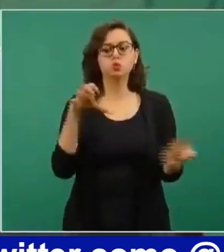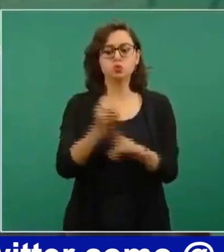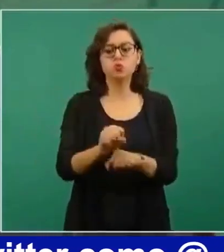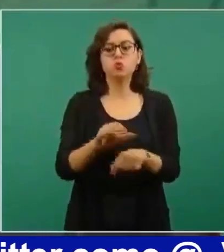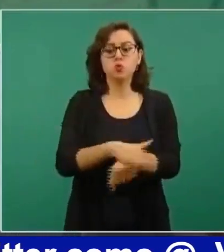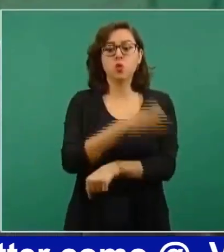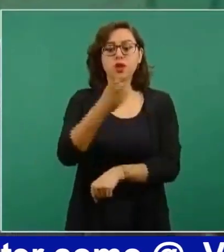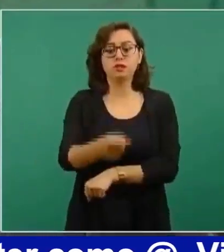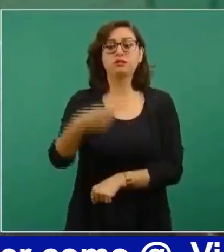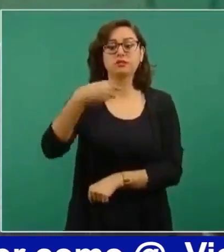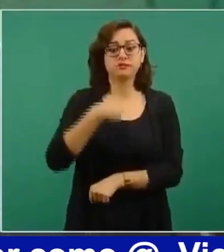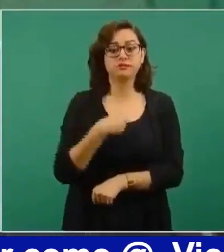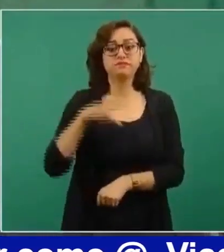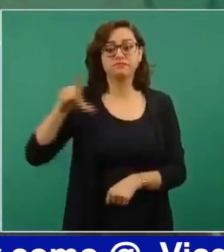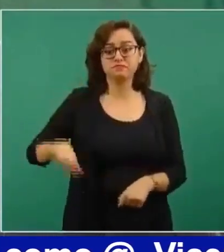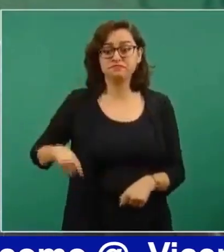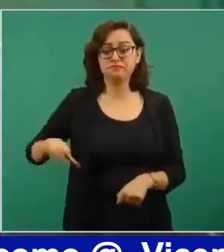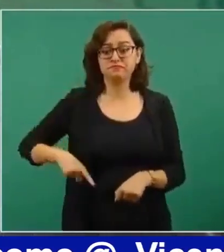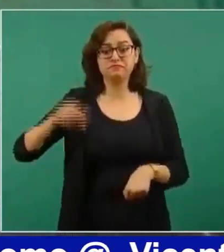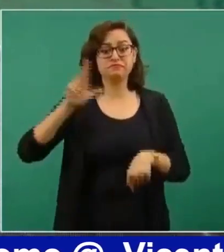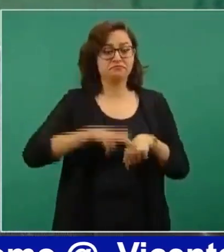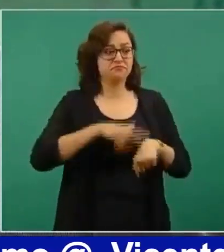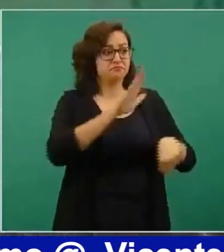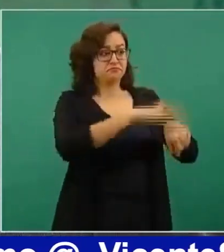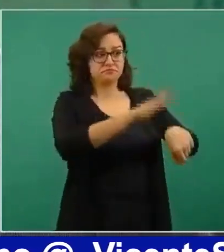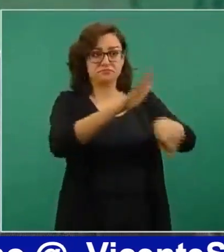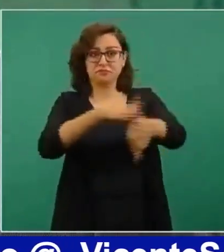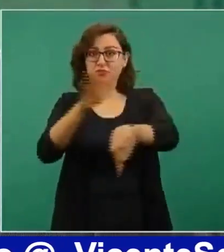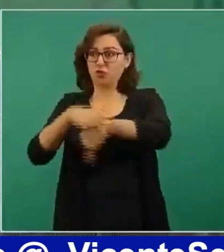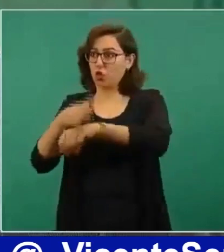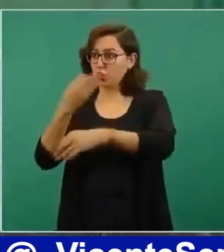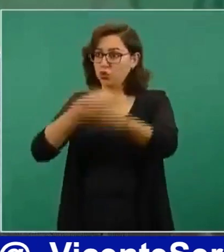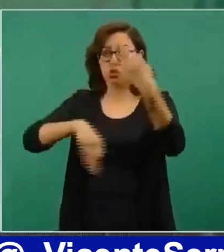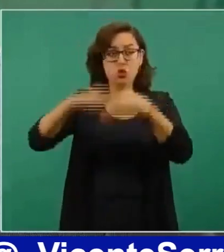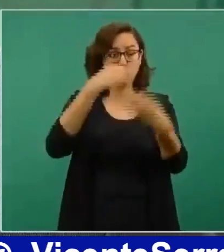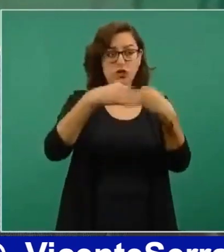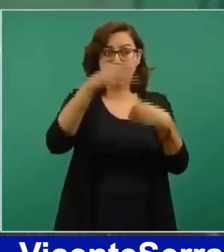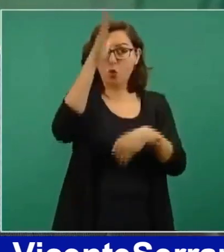democracia, pero también